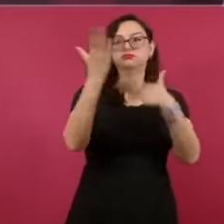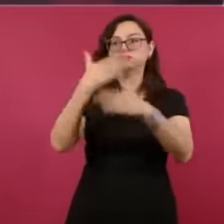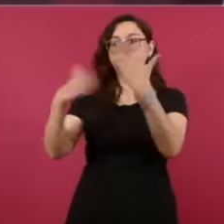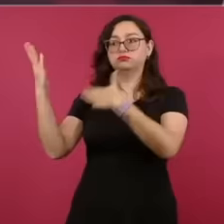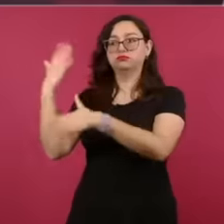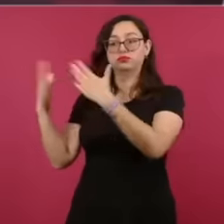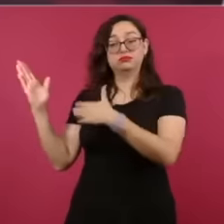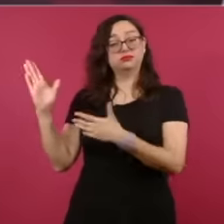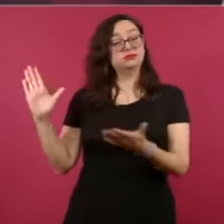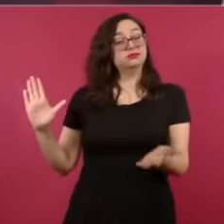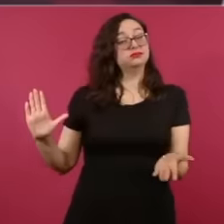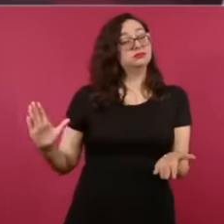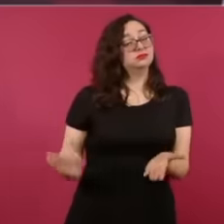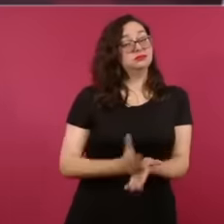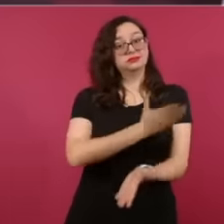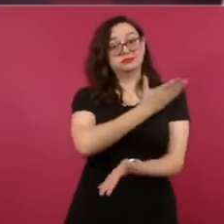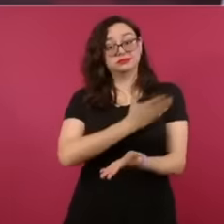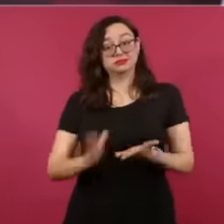lo que son los gobiernos,